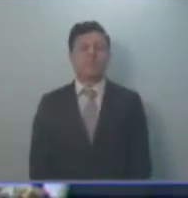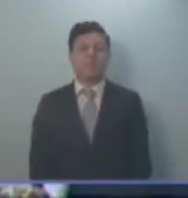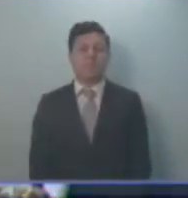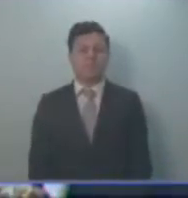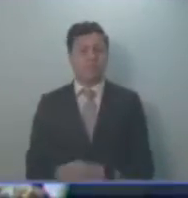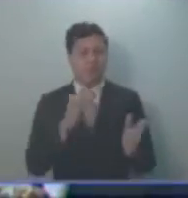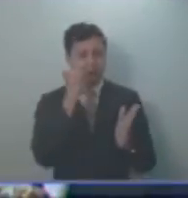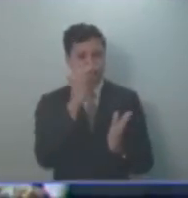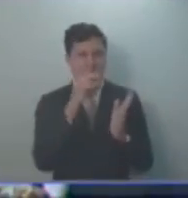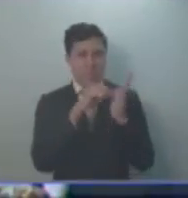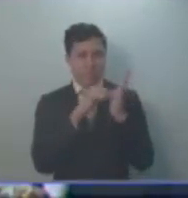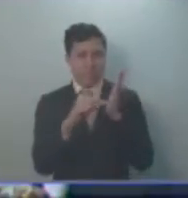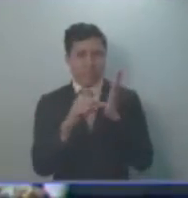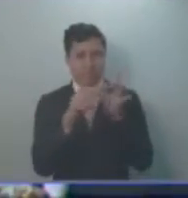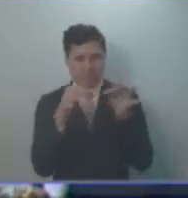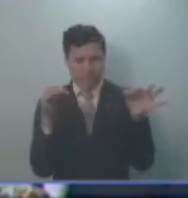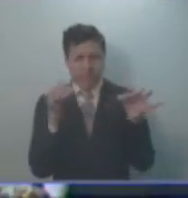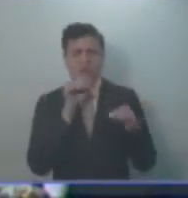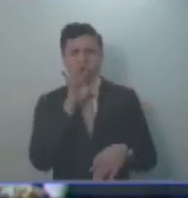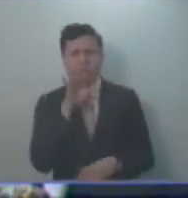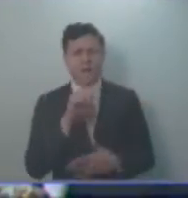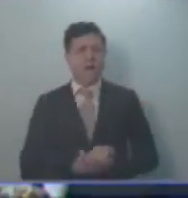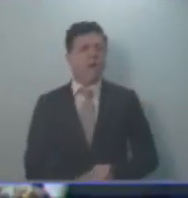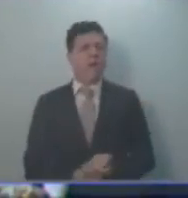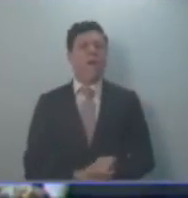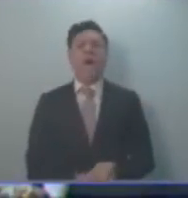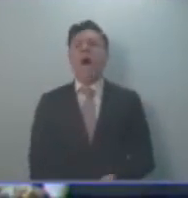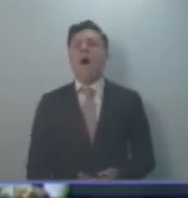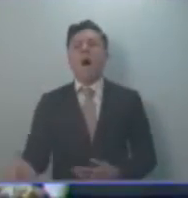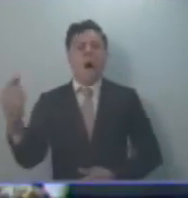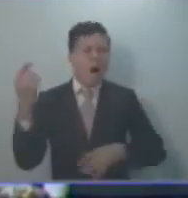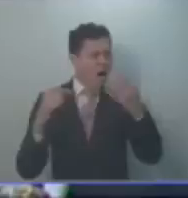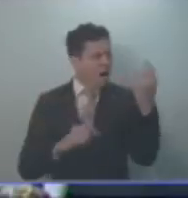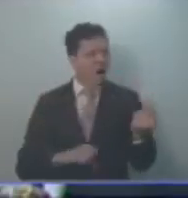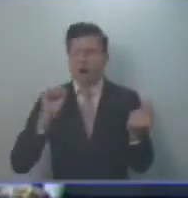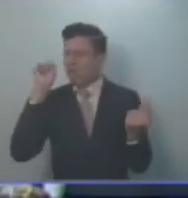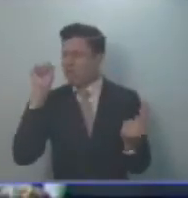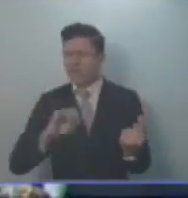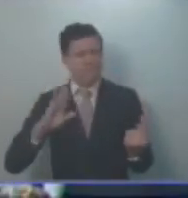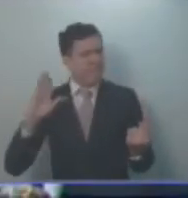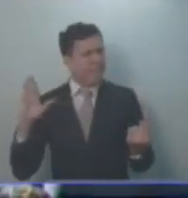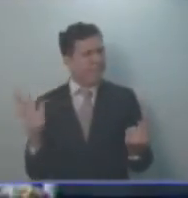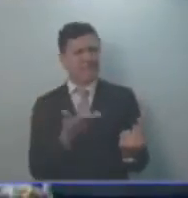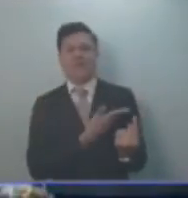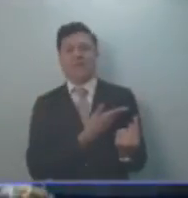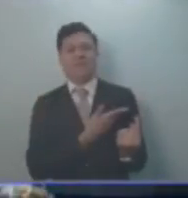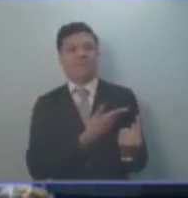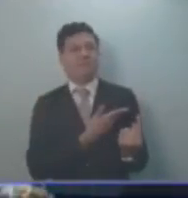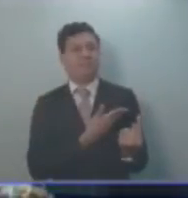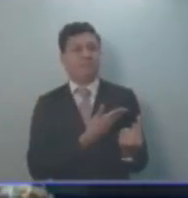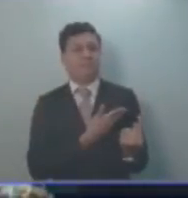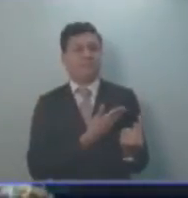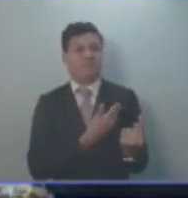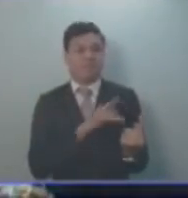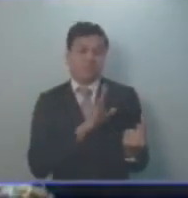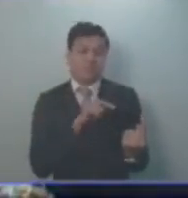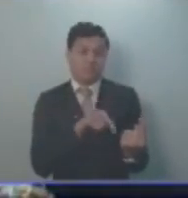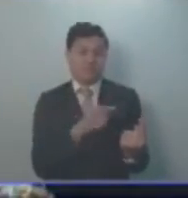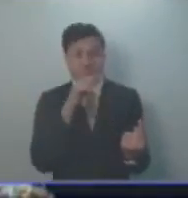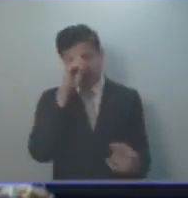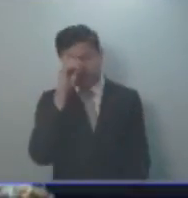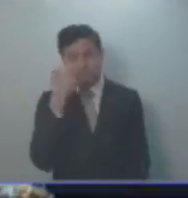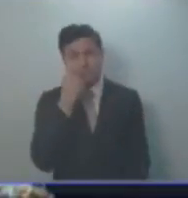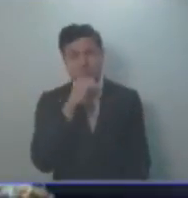Literal M. De no ser objeto de despido o destitución el empleado o empleada